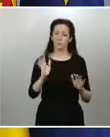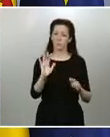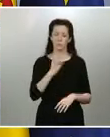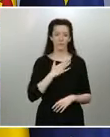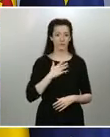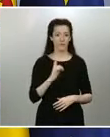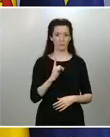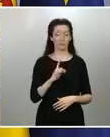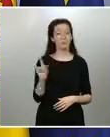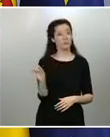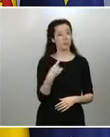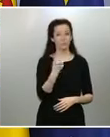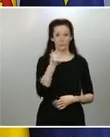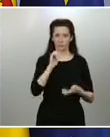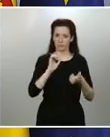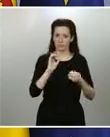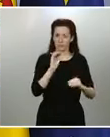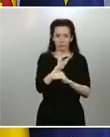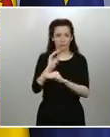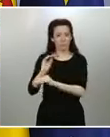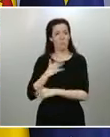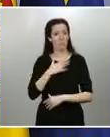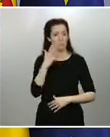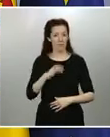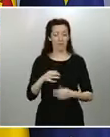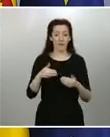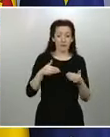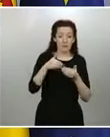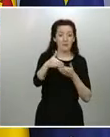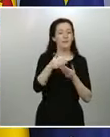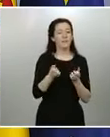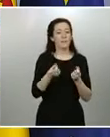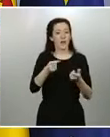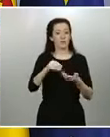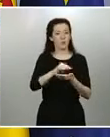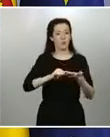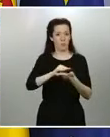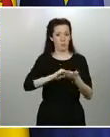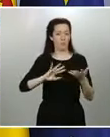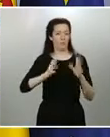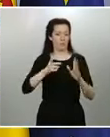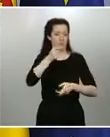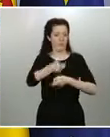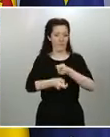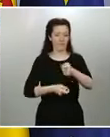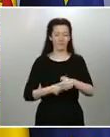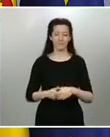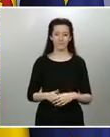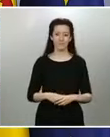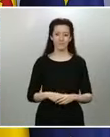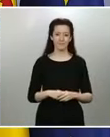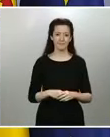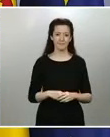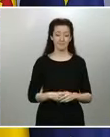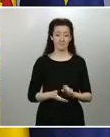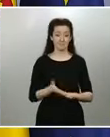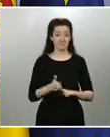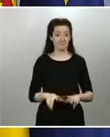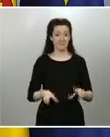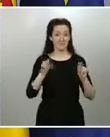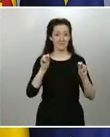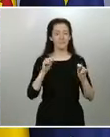solución transitoria para su problema para finalizar quisiera transmitirles unas reflexiones